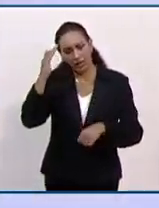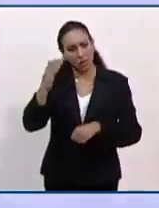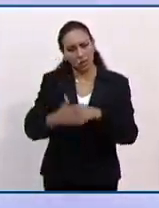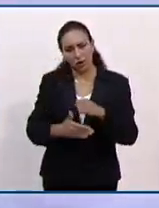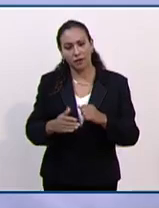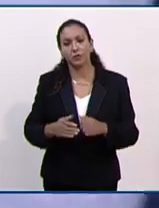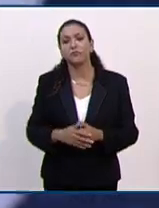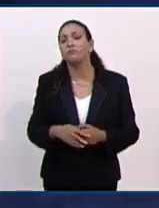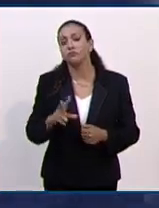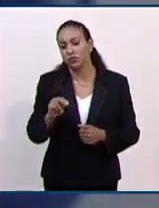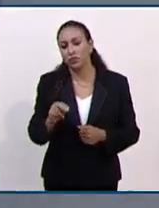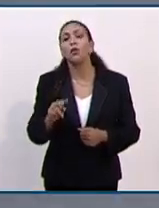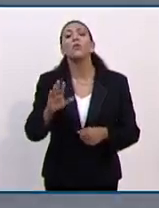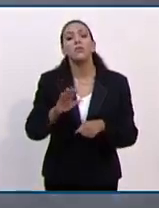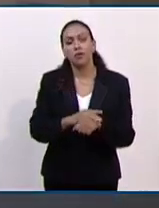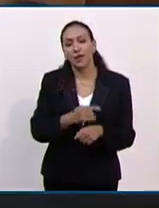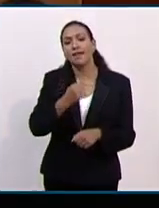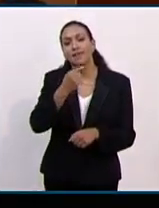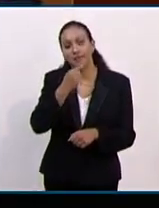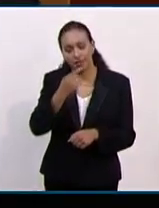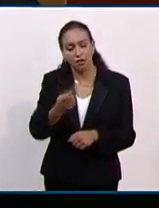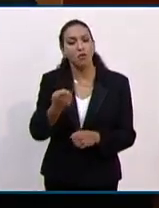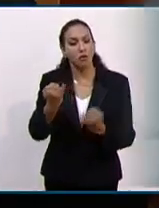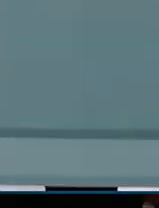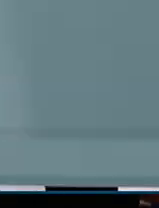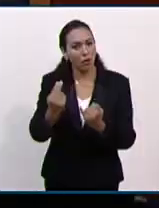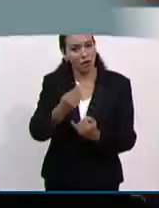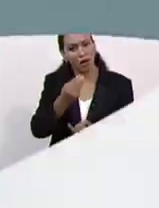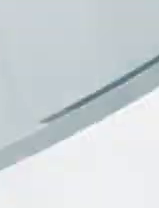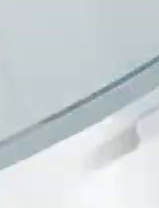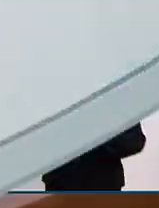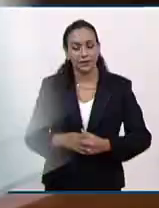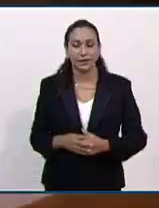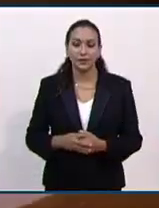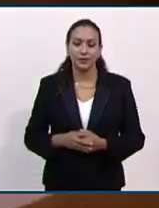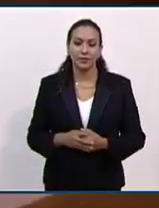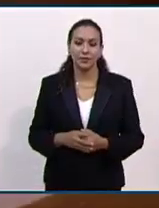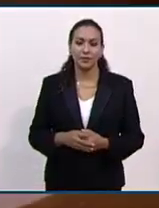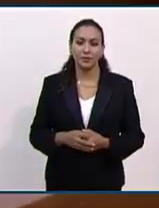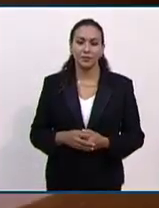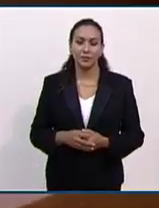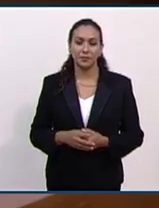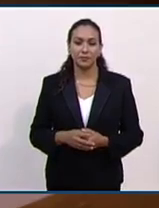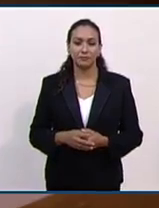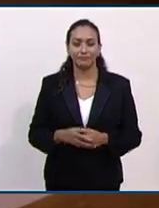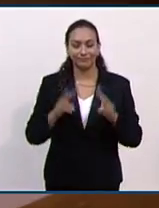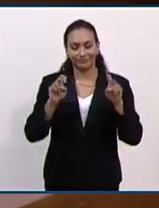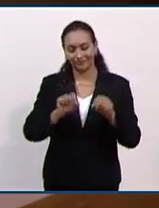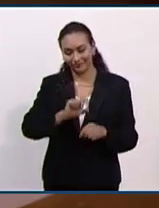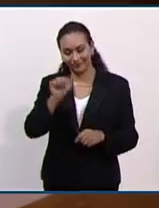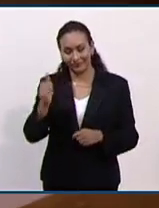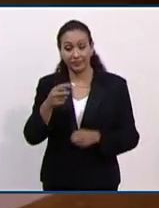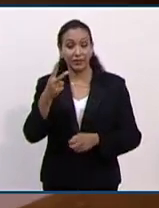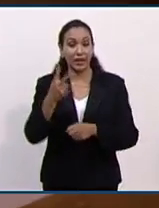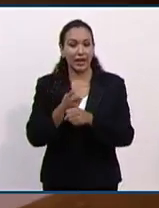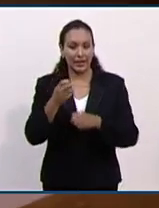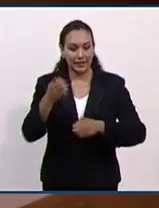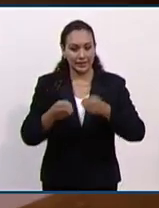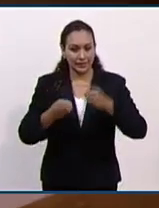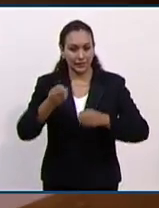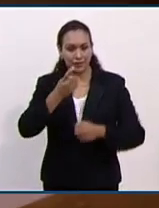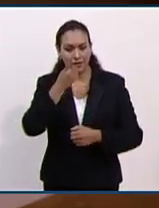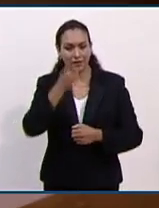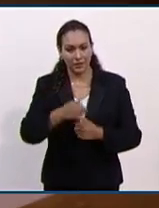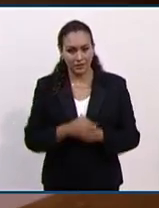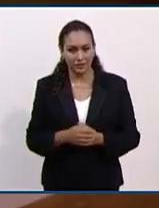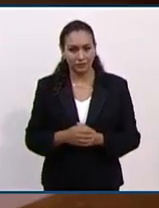implicaría violar el interés superior de la infancia. Y en más temas, la segunda sala de la Corte estableció